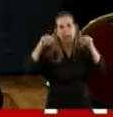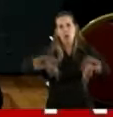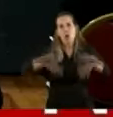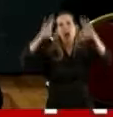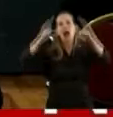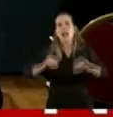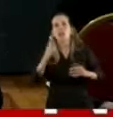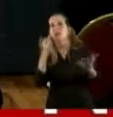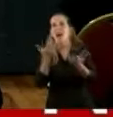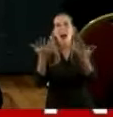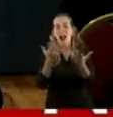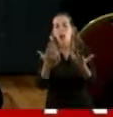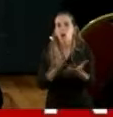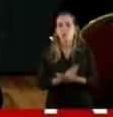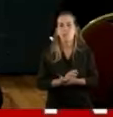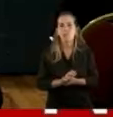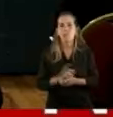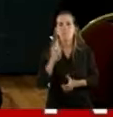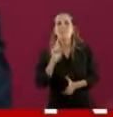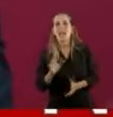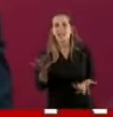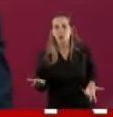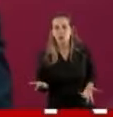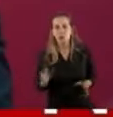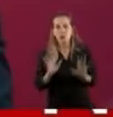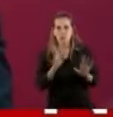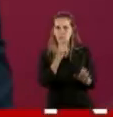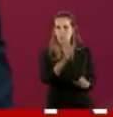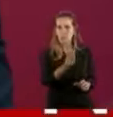pasar. Sebastián, yo